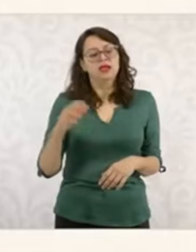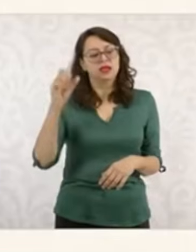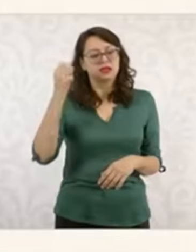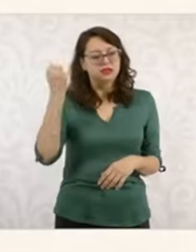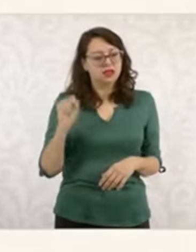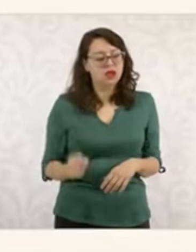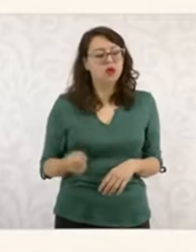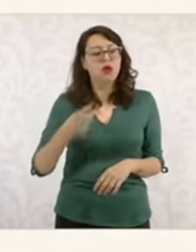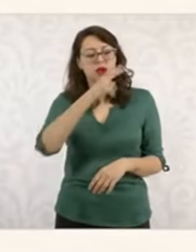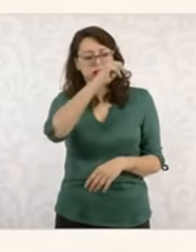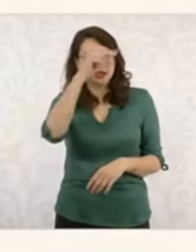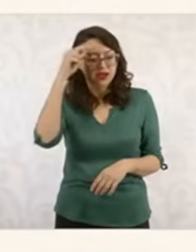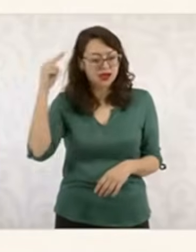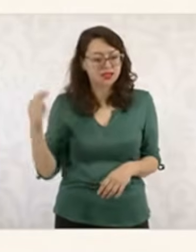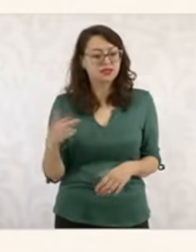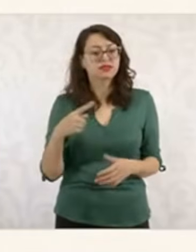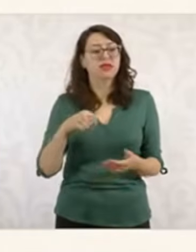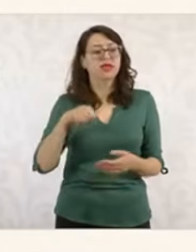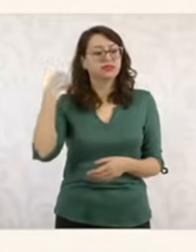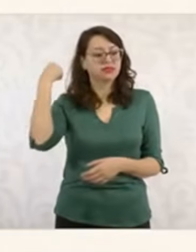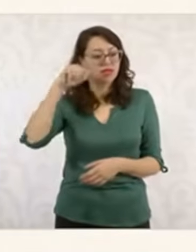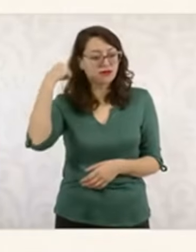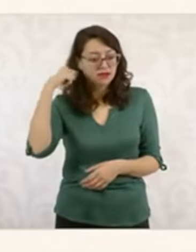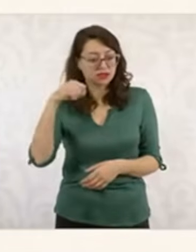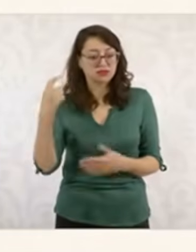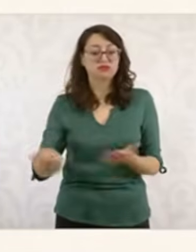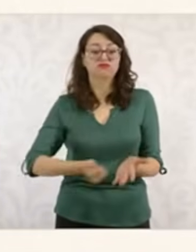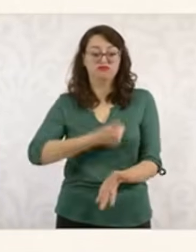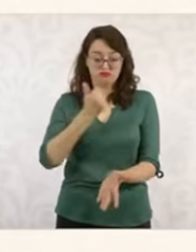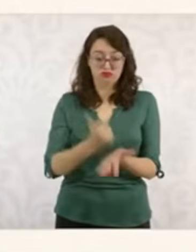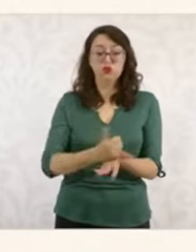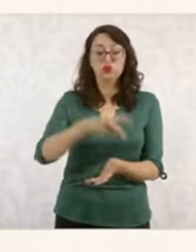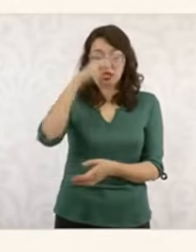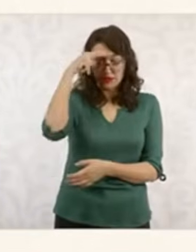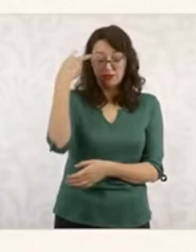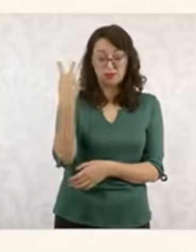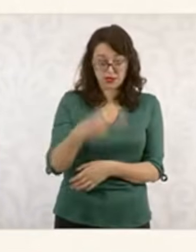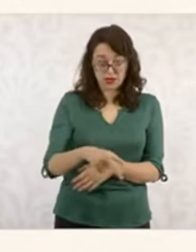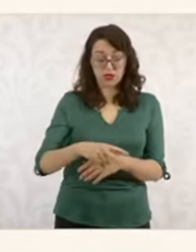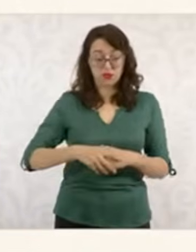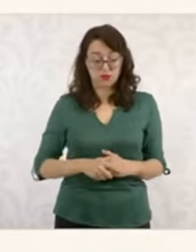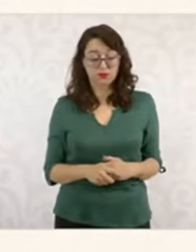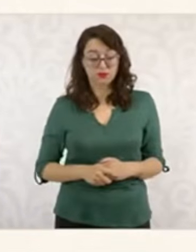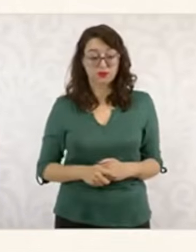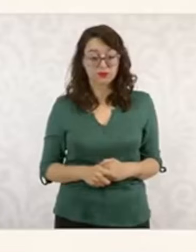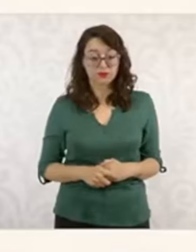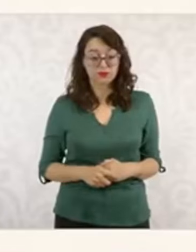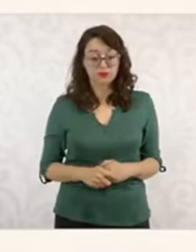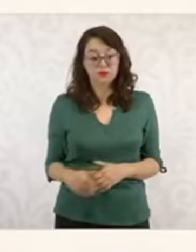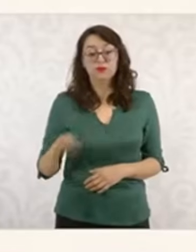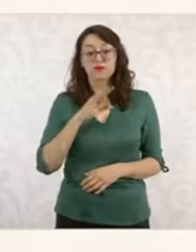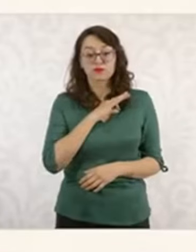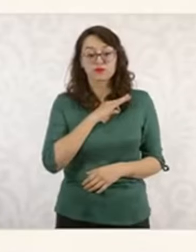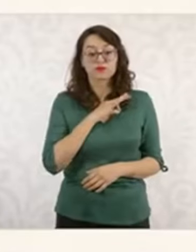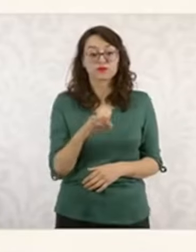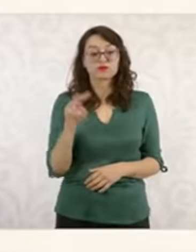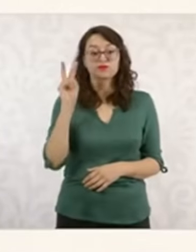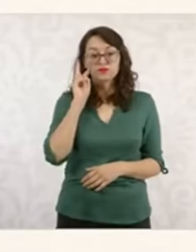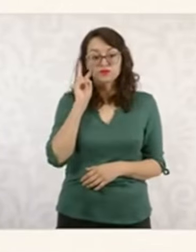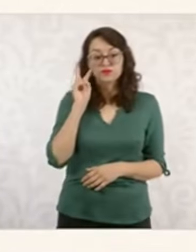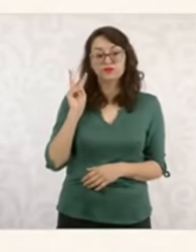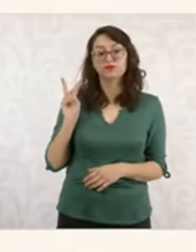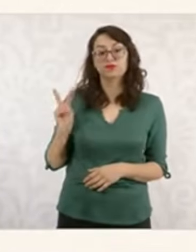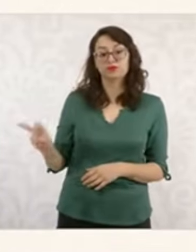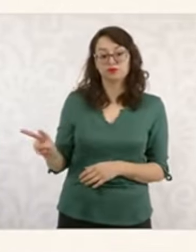Nayarit, Tabasco y la Ciudad de México. En el lado derecho, donde dice tasa